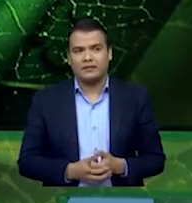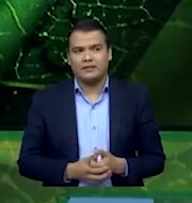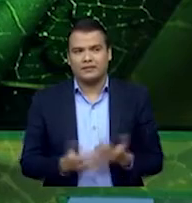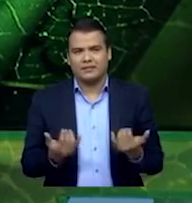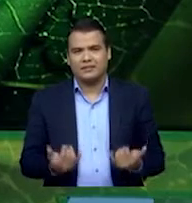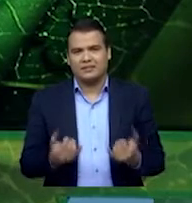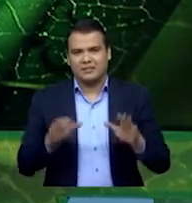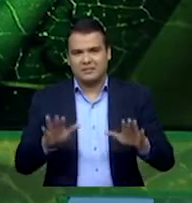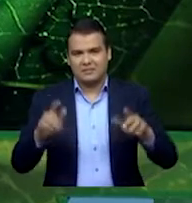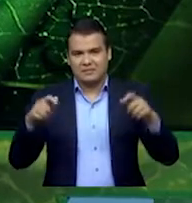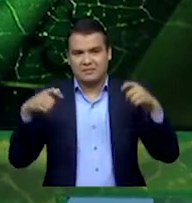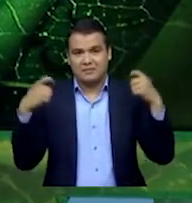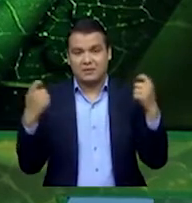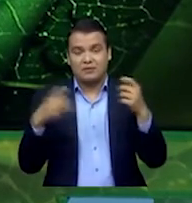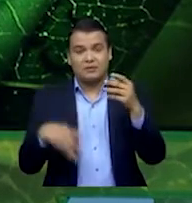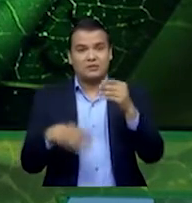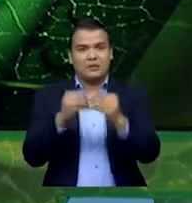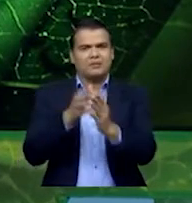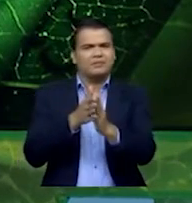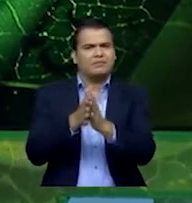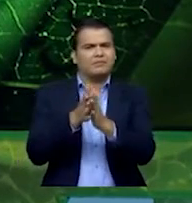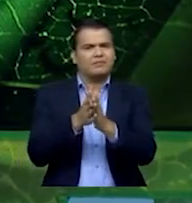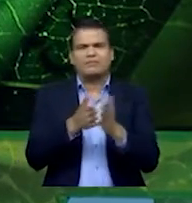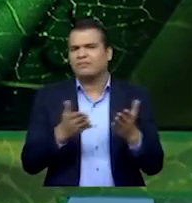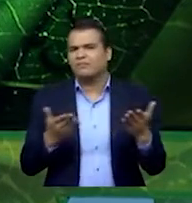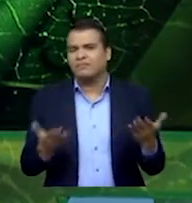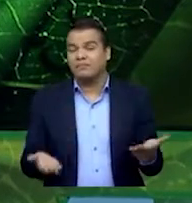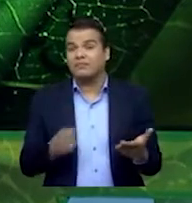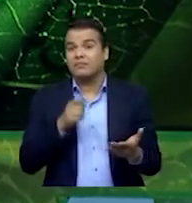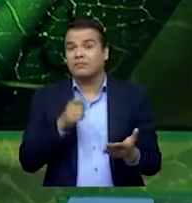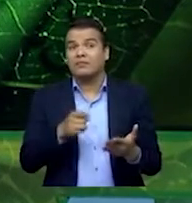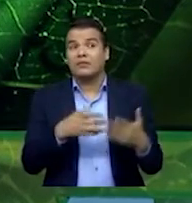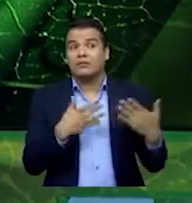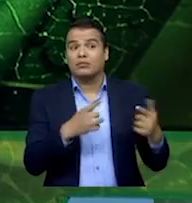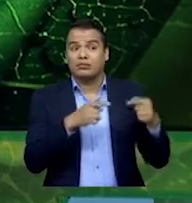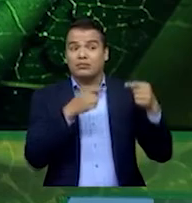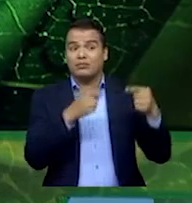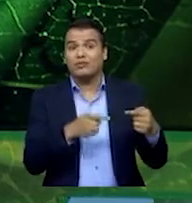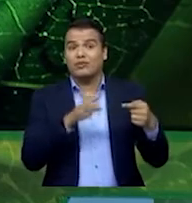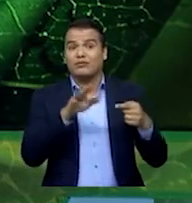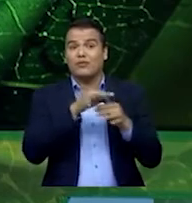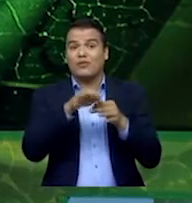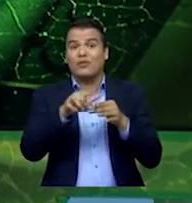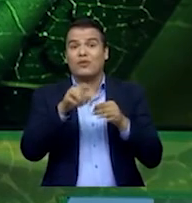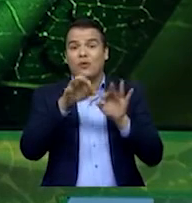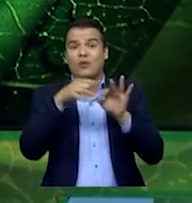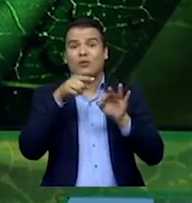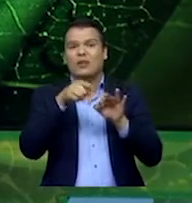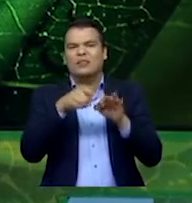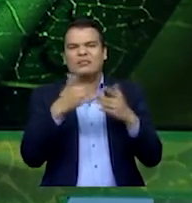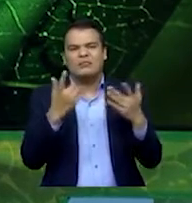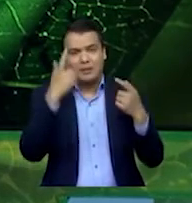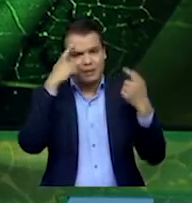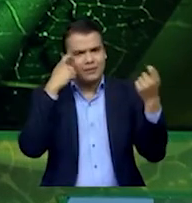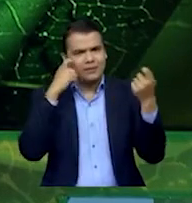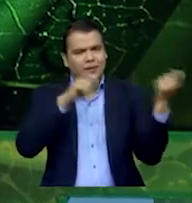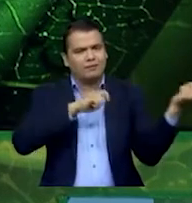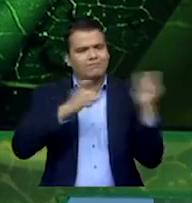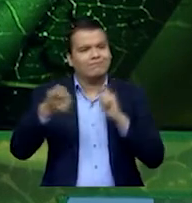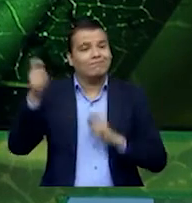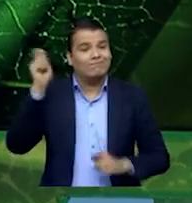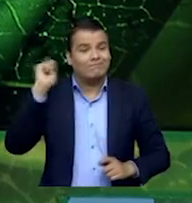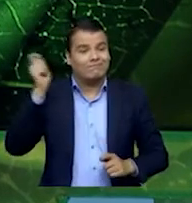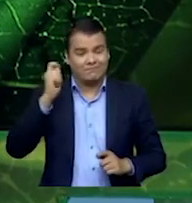ahora nos vamos a una hora de pausa y al volver les presentaremos el concurso de ring le test molinetes o veletas con el que se busca reemplazar